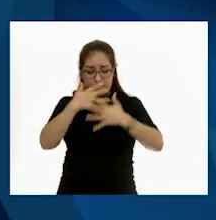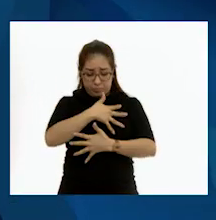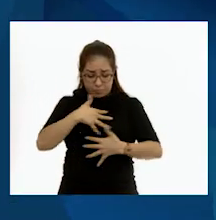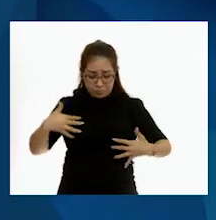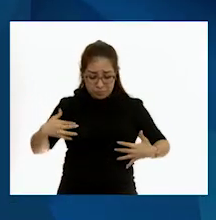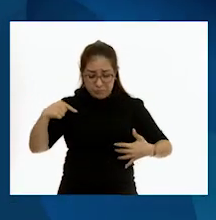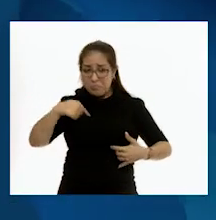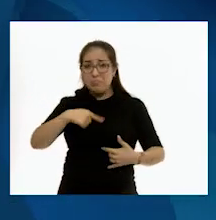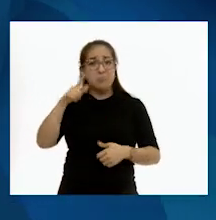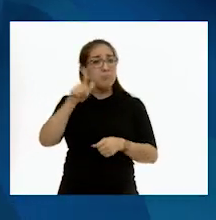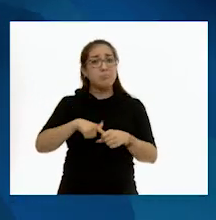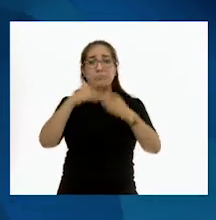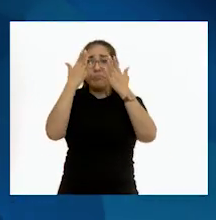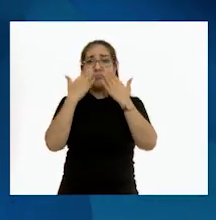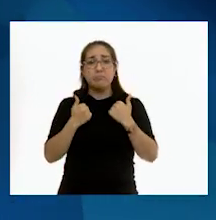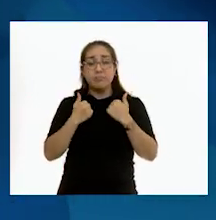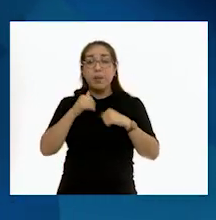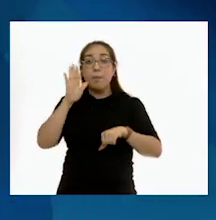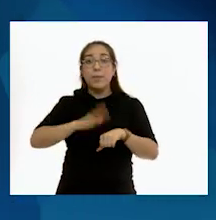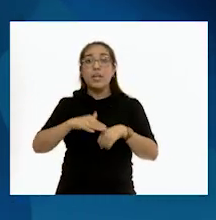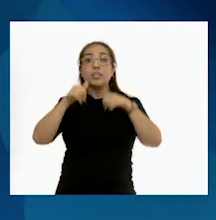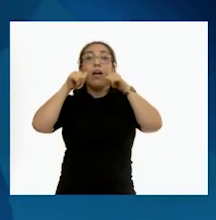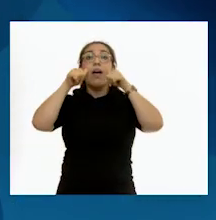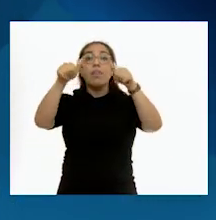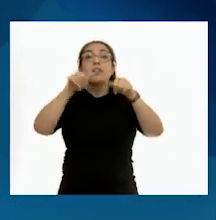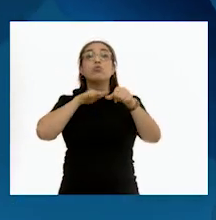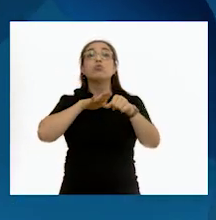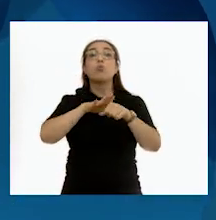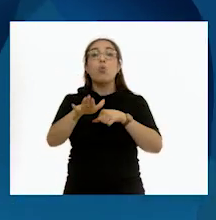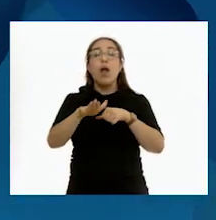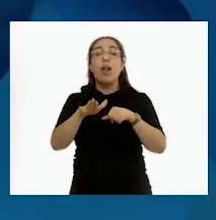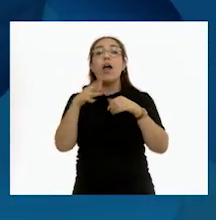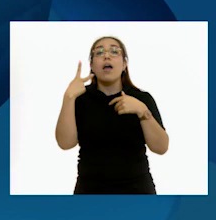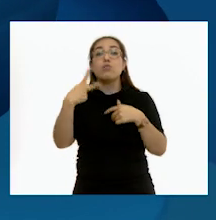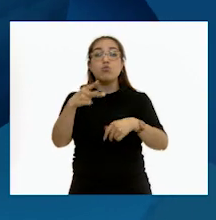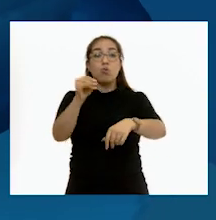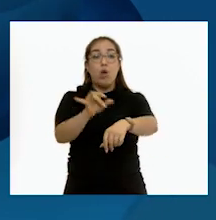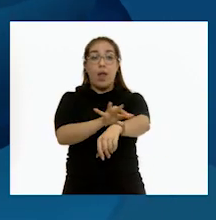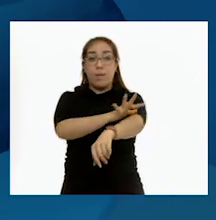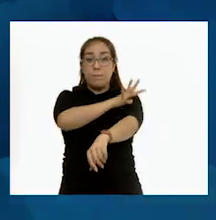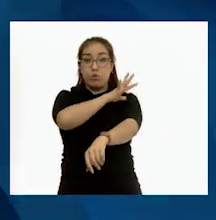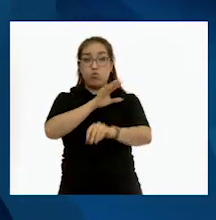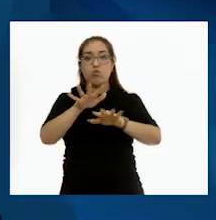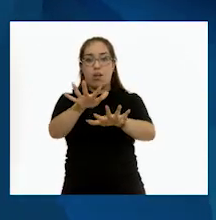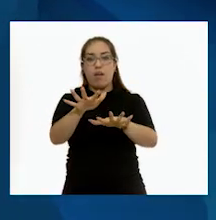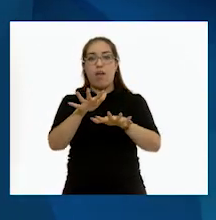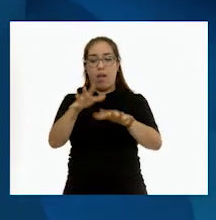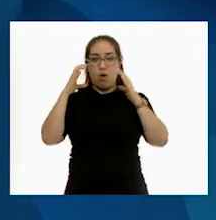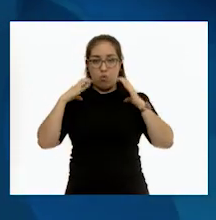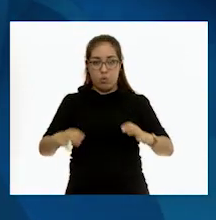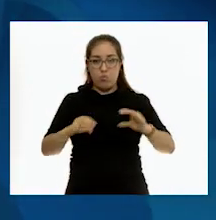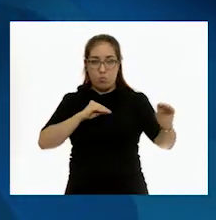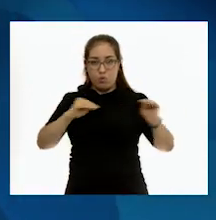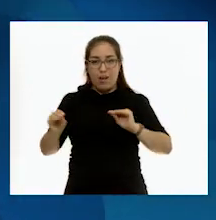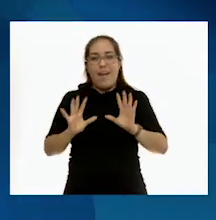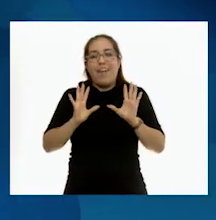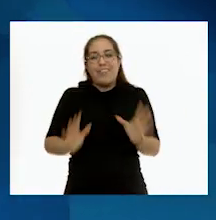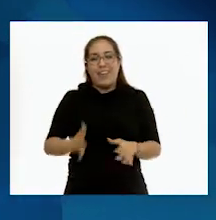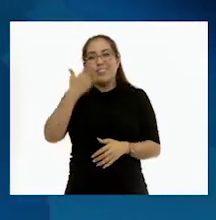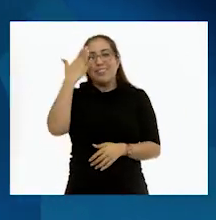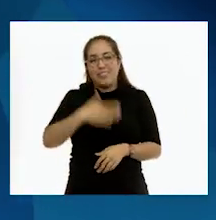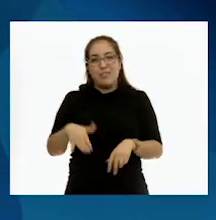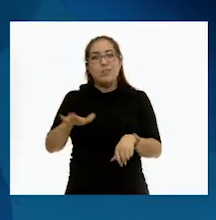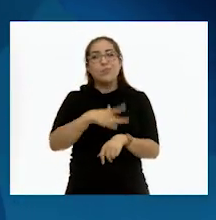poco llamativos, toda la atención del público se concentra en la expresión facial y el movimiento del cuerpo. Ahora ya sabes por qué algunos